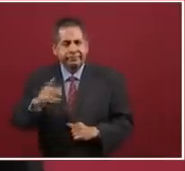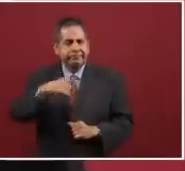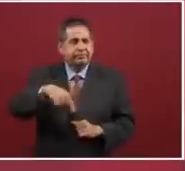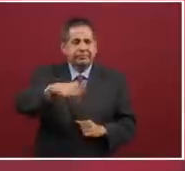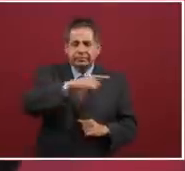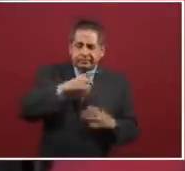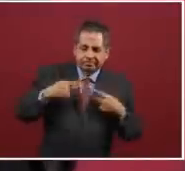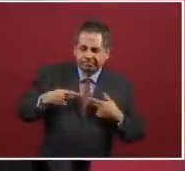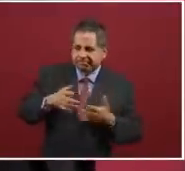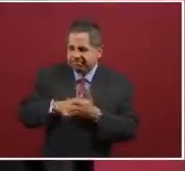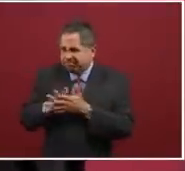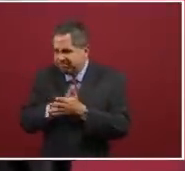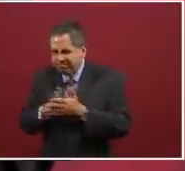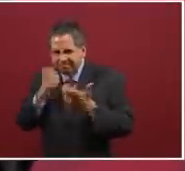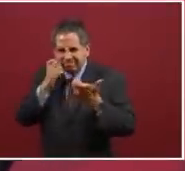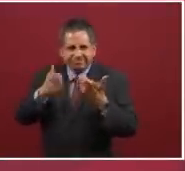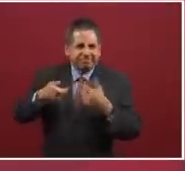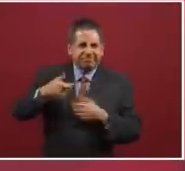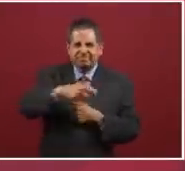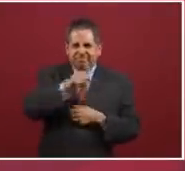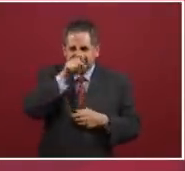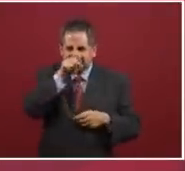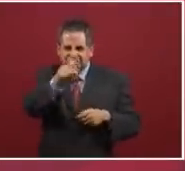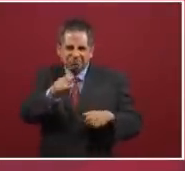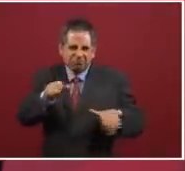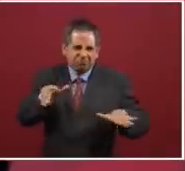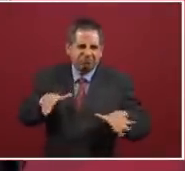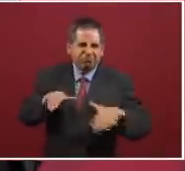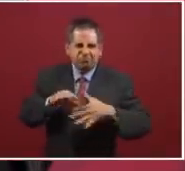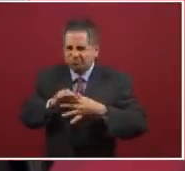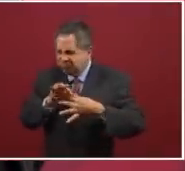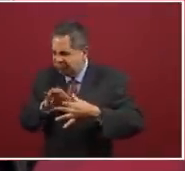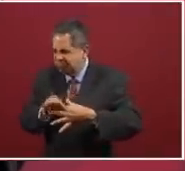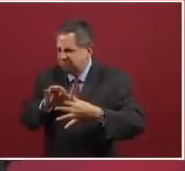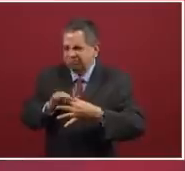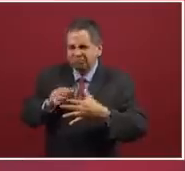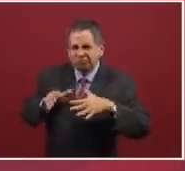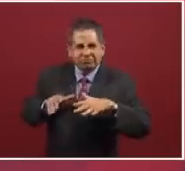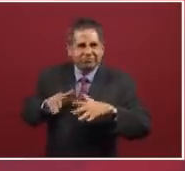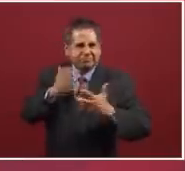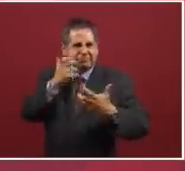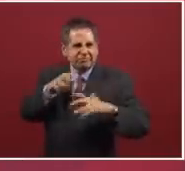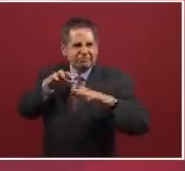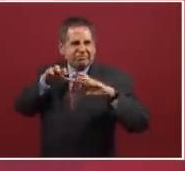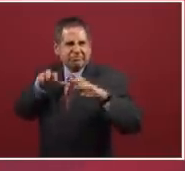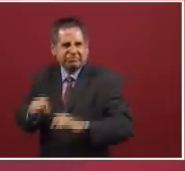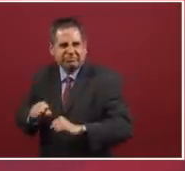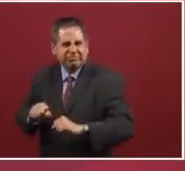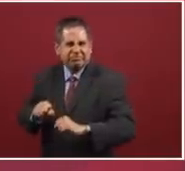sopilotes, con todo respeto a los sopilotes,